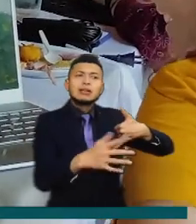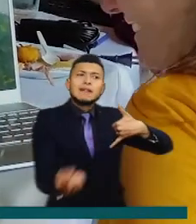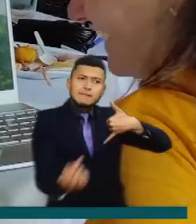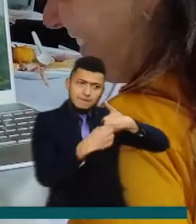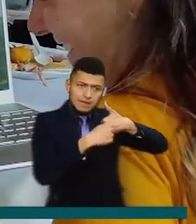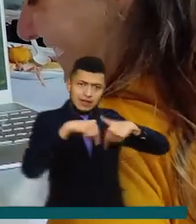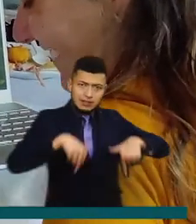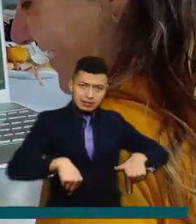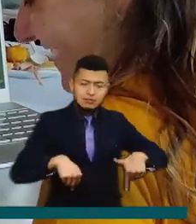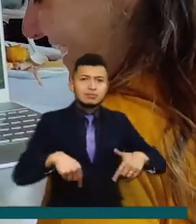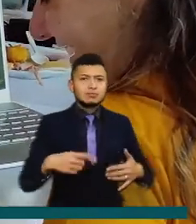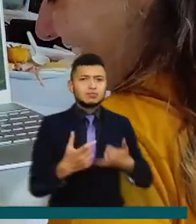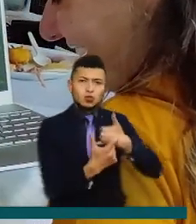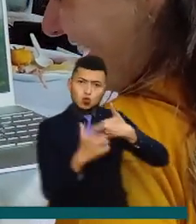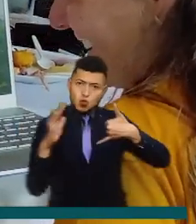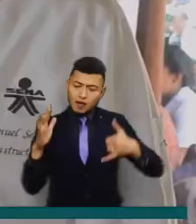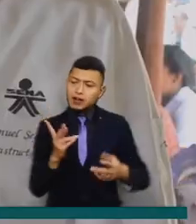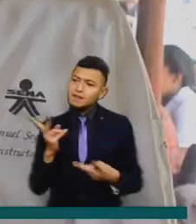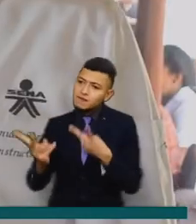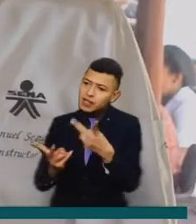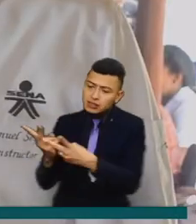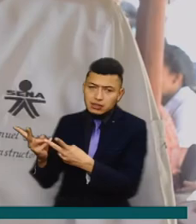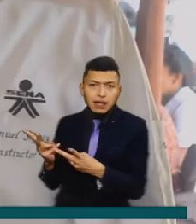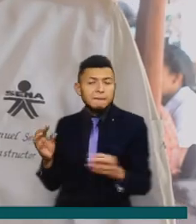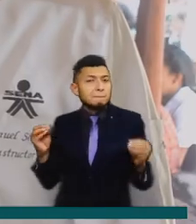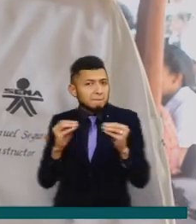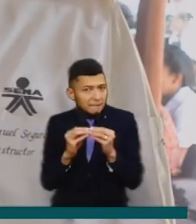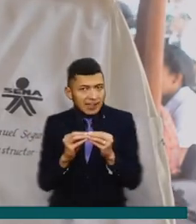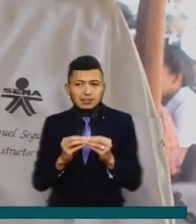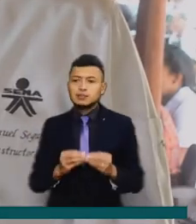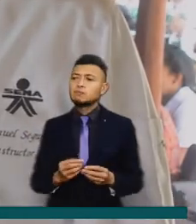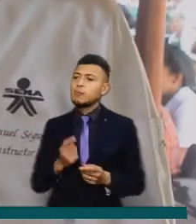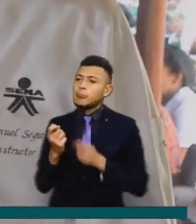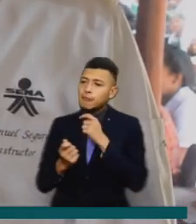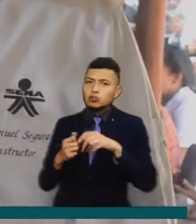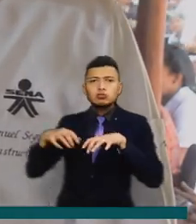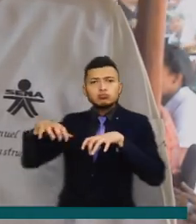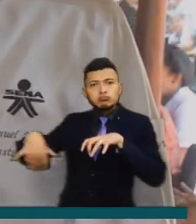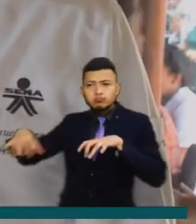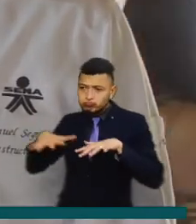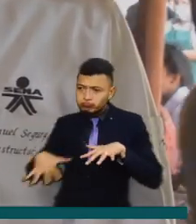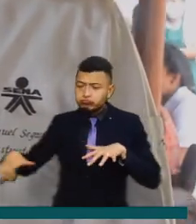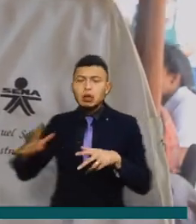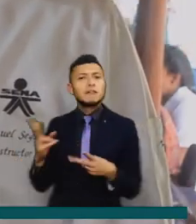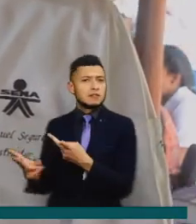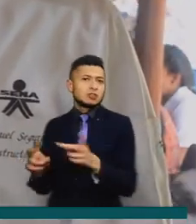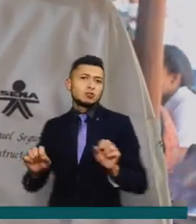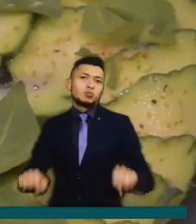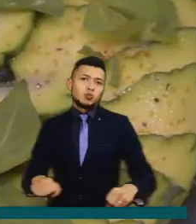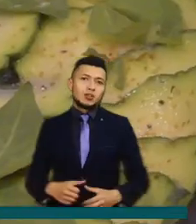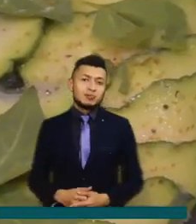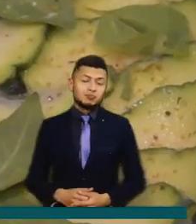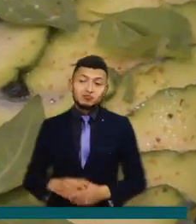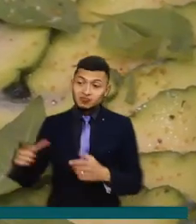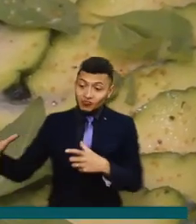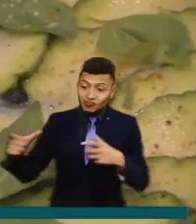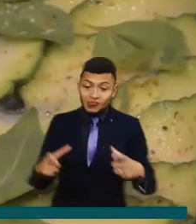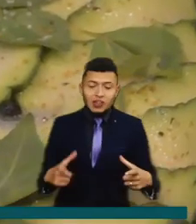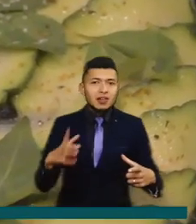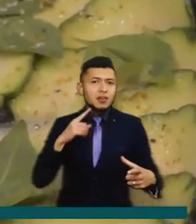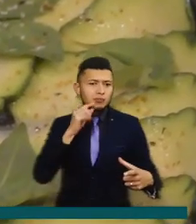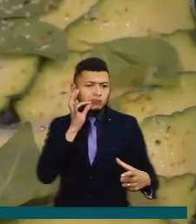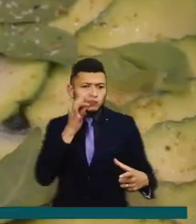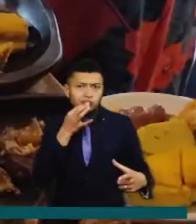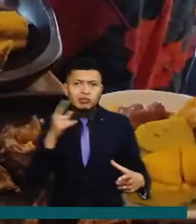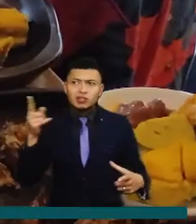en el Guaviare y que visiten también los diferentes emprendimientos de la región. Estos platos ya